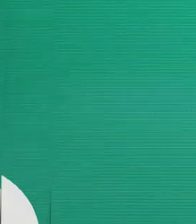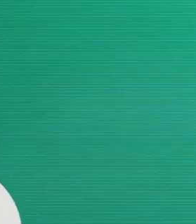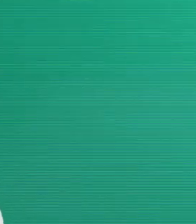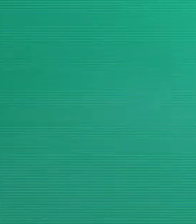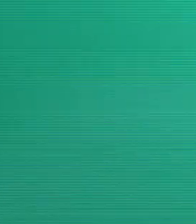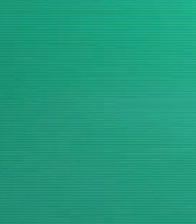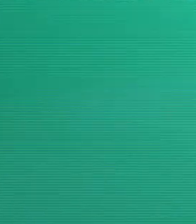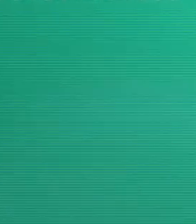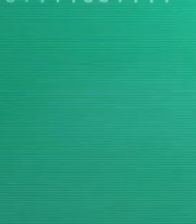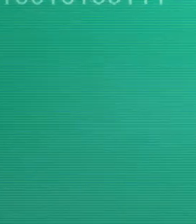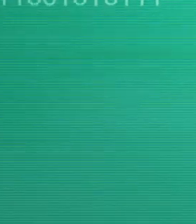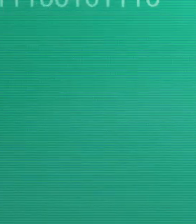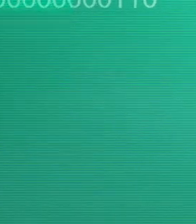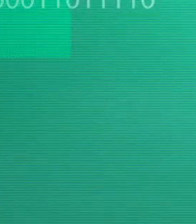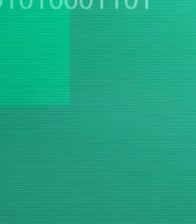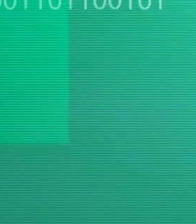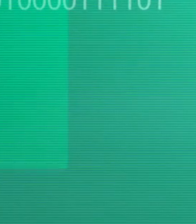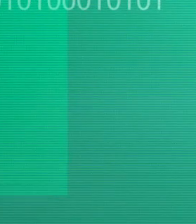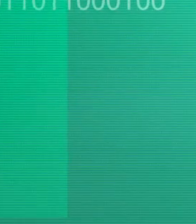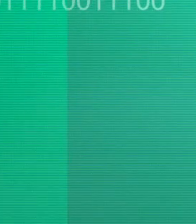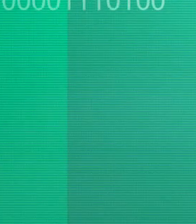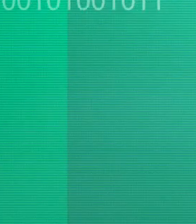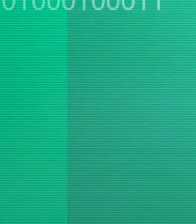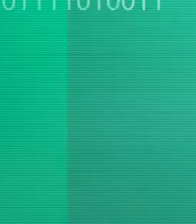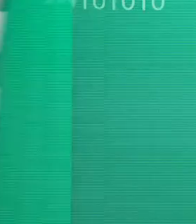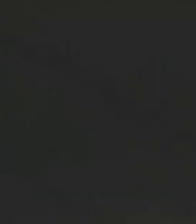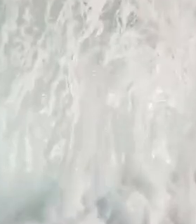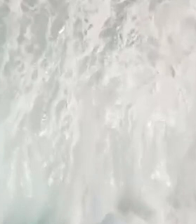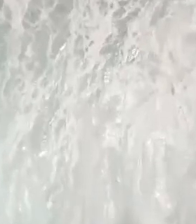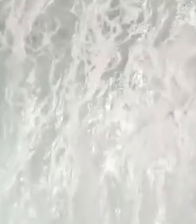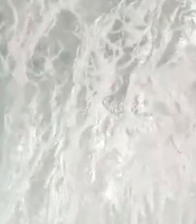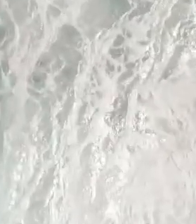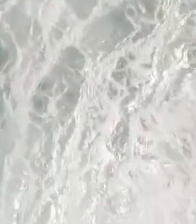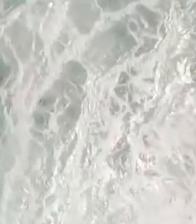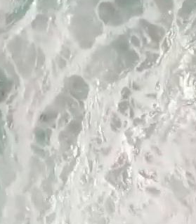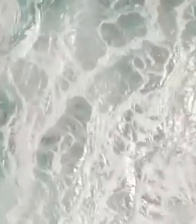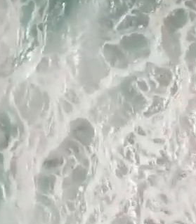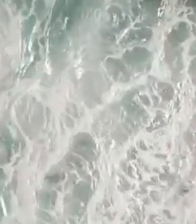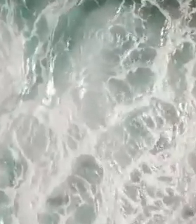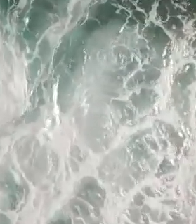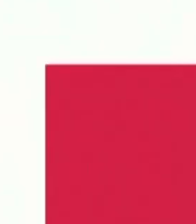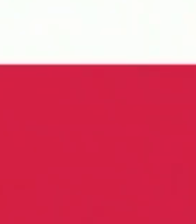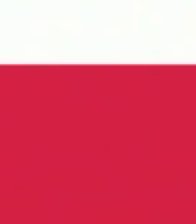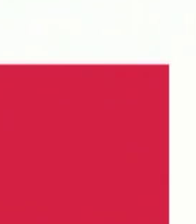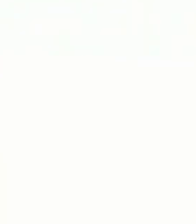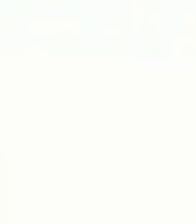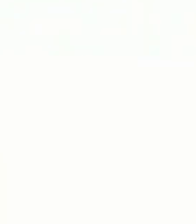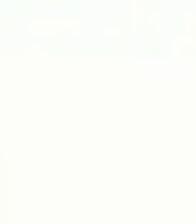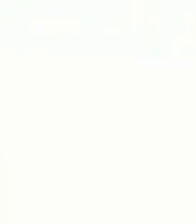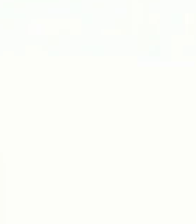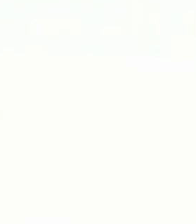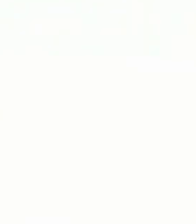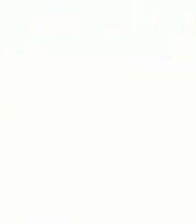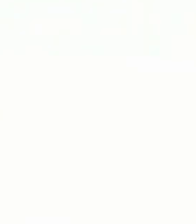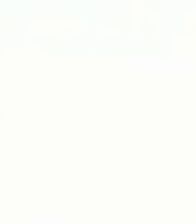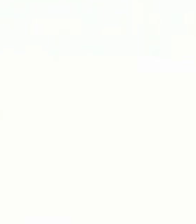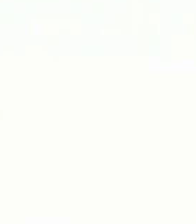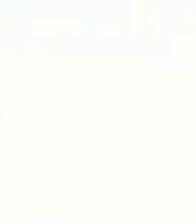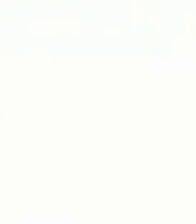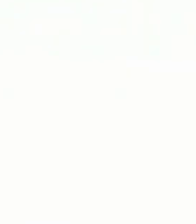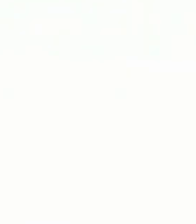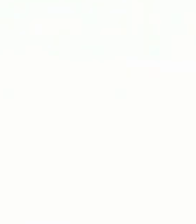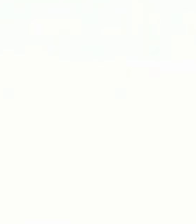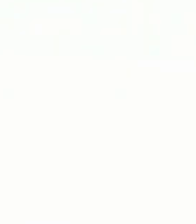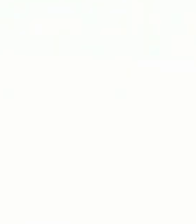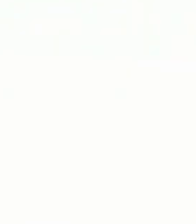hay niños fantásticos. Último minuto. Bien, nos vamos rápidamente a La Moneda para el balance diario de las autoridades de